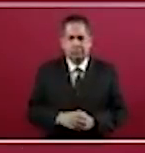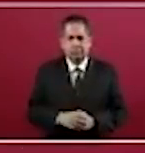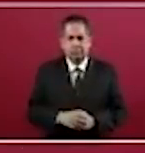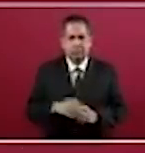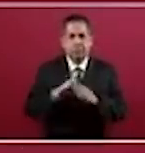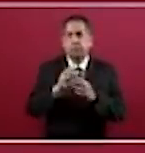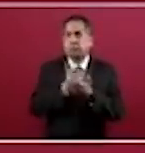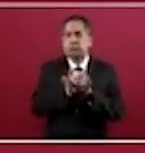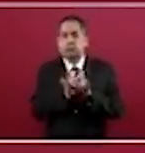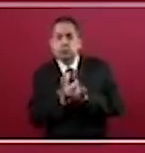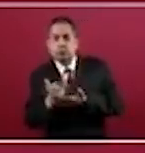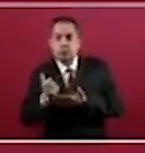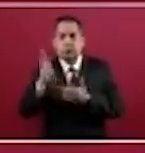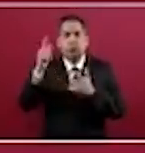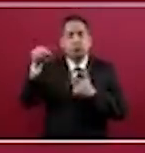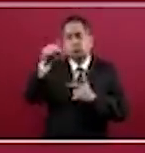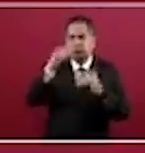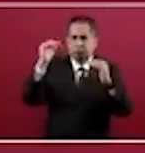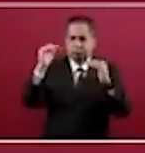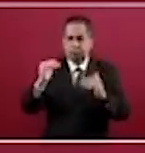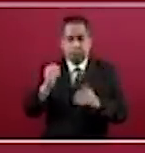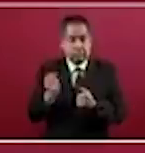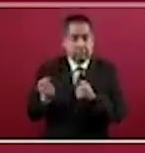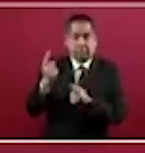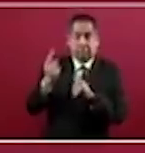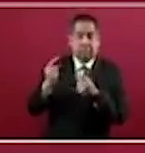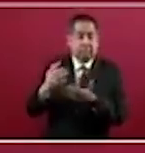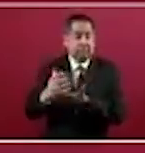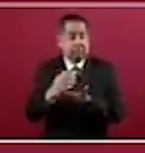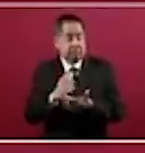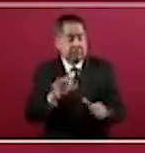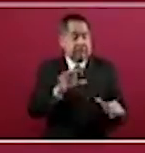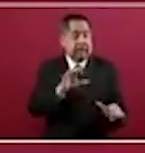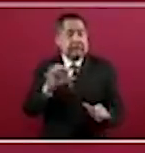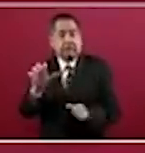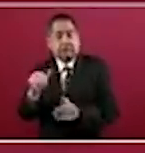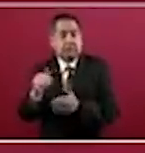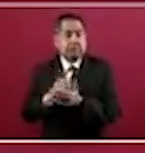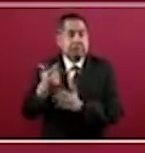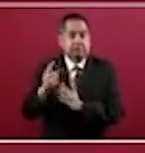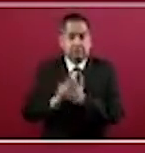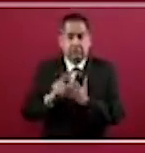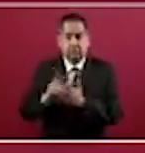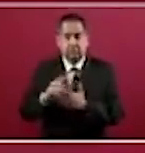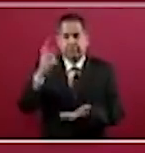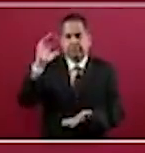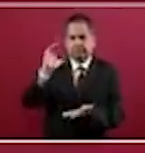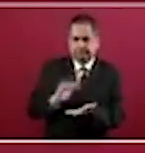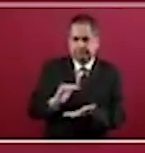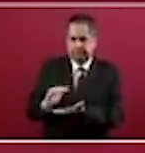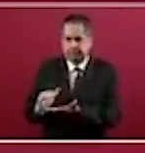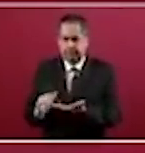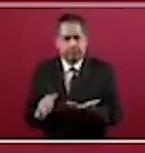como se bajaron los sueldos, como ganaban 600 mil pesos mensuales los de arriba, y ahora nadie